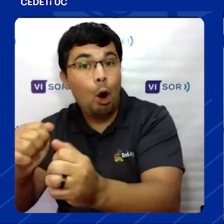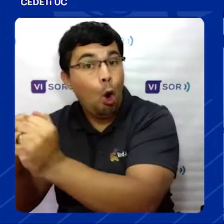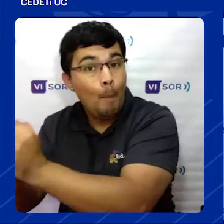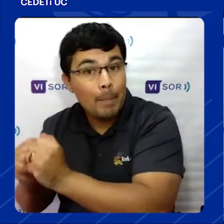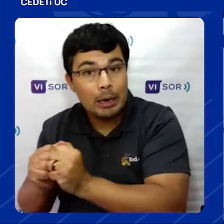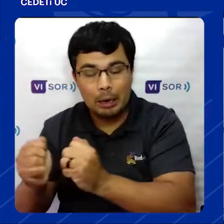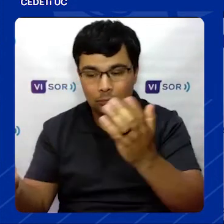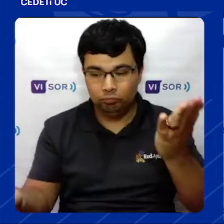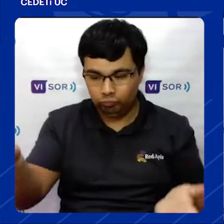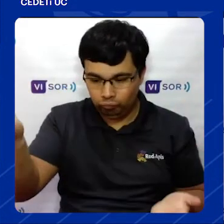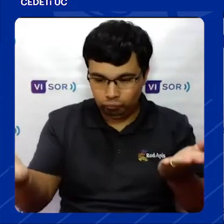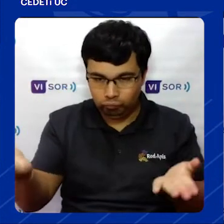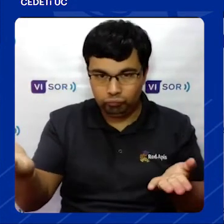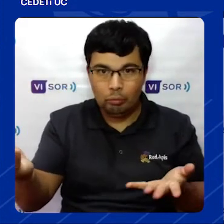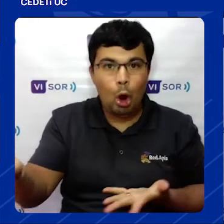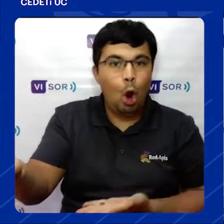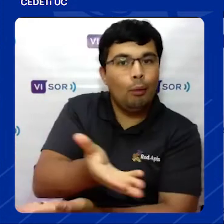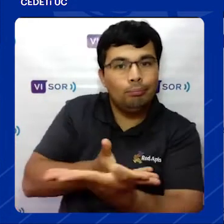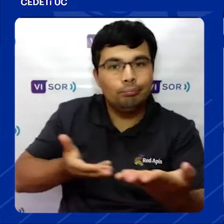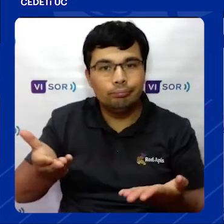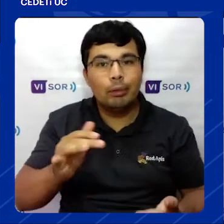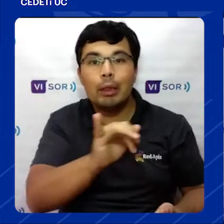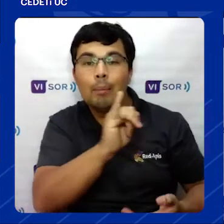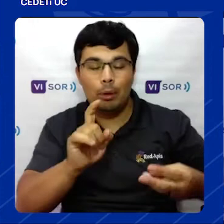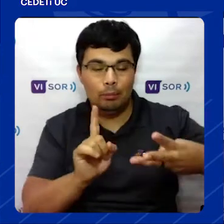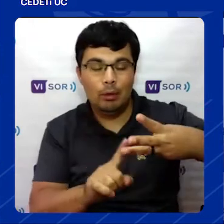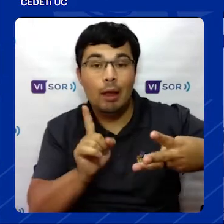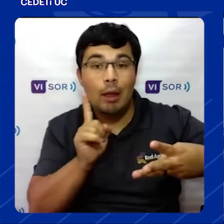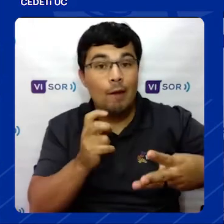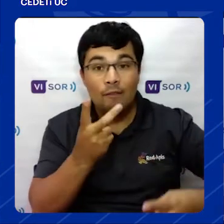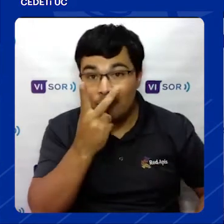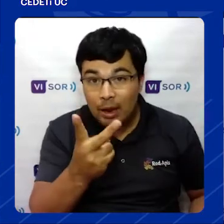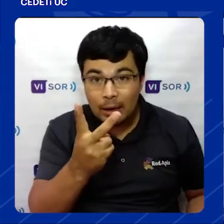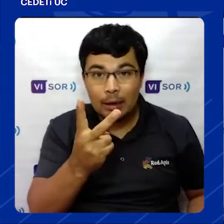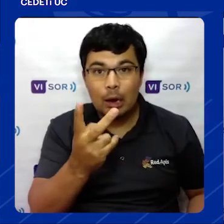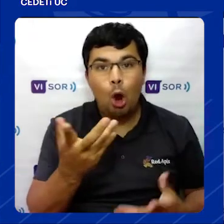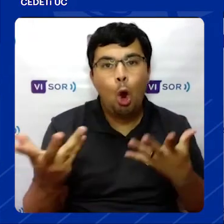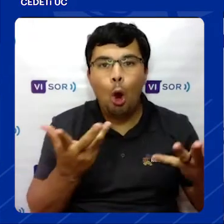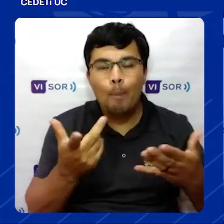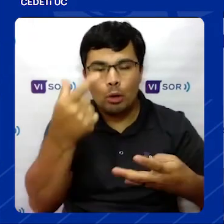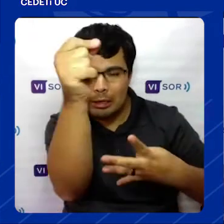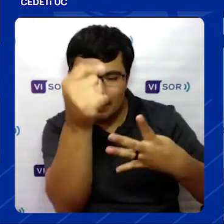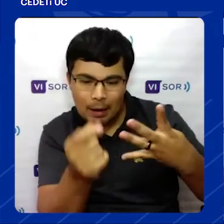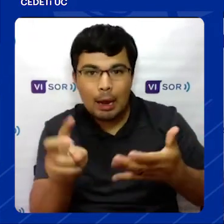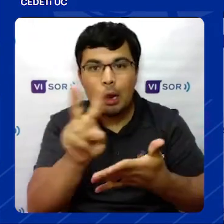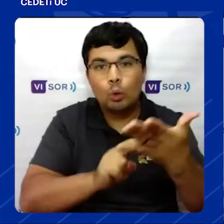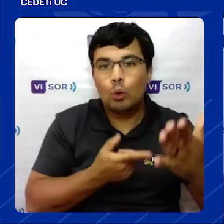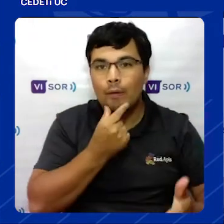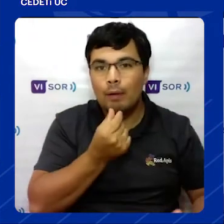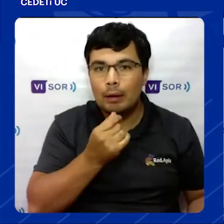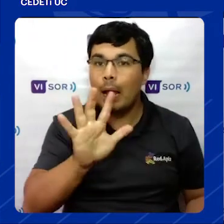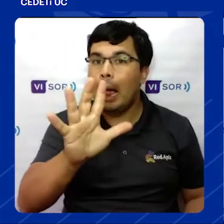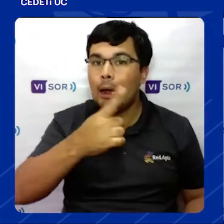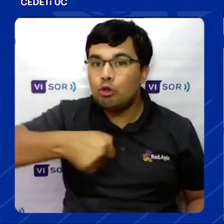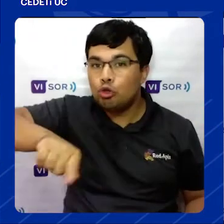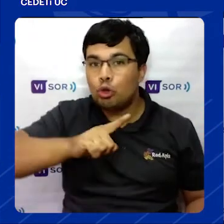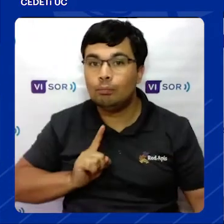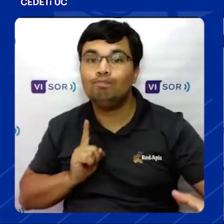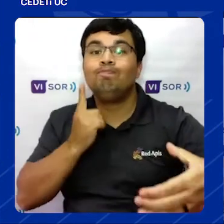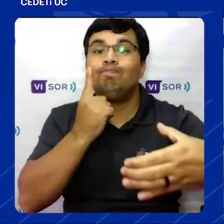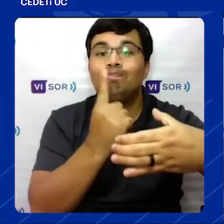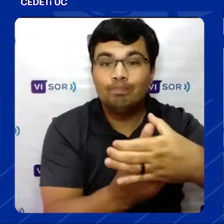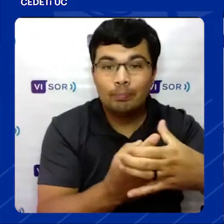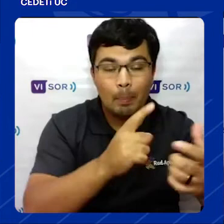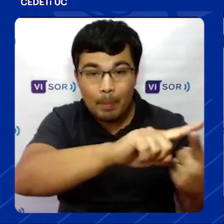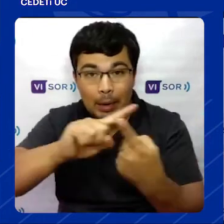Y finalmente vamos a ver de qué se trata la validación de textos en lectura fácil. Esto no quiere decir que vayamos a participar en un proceso de validación, pero sí les